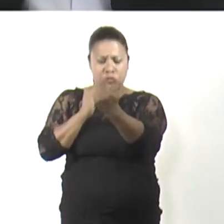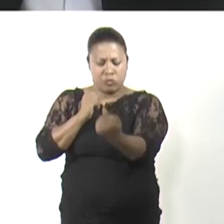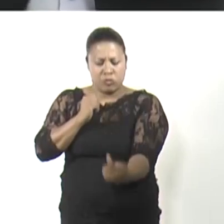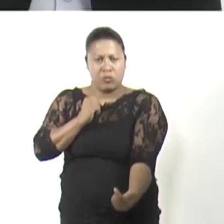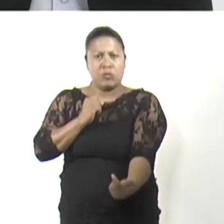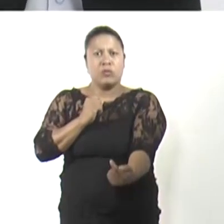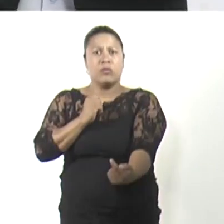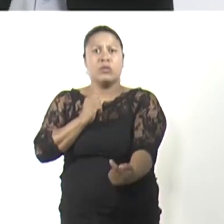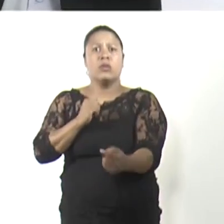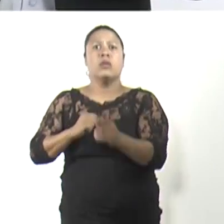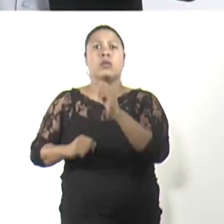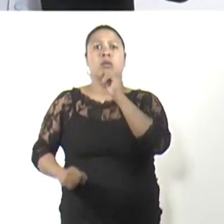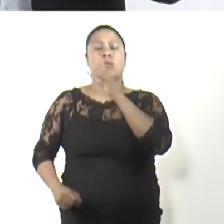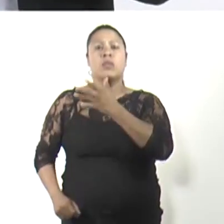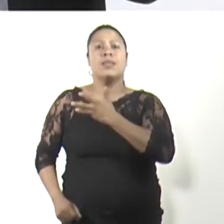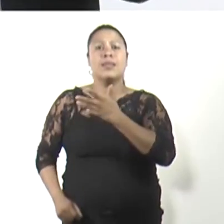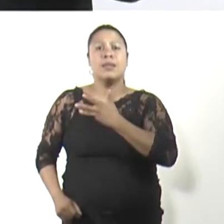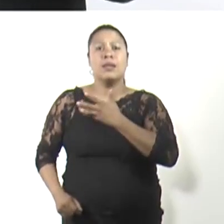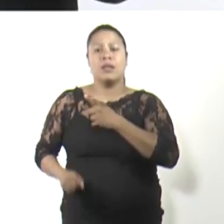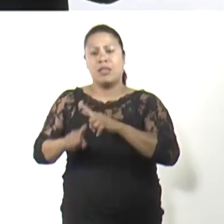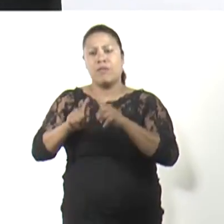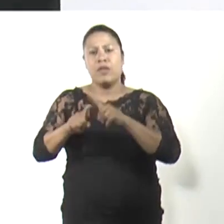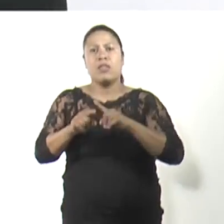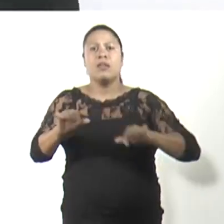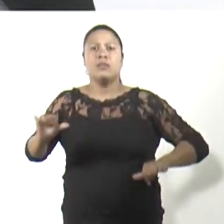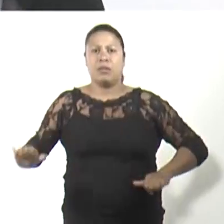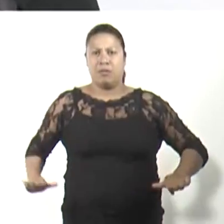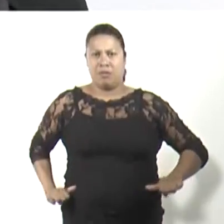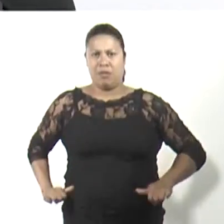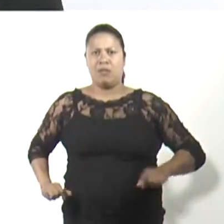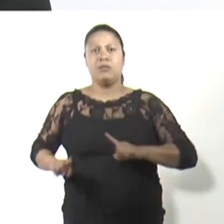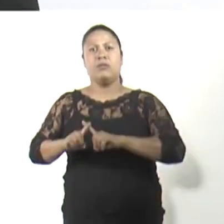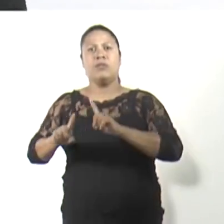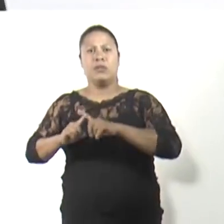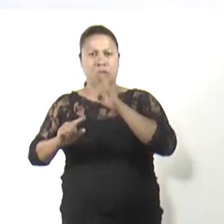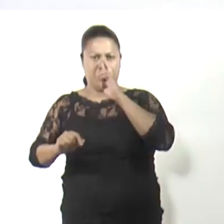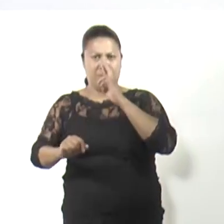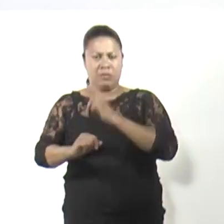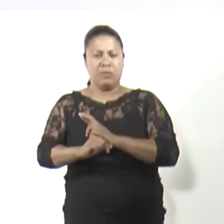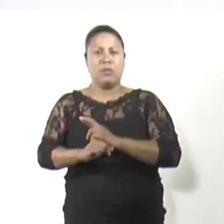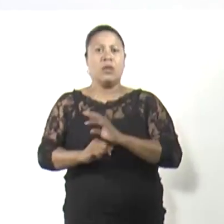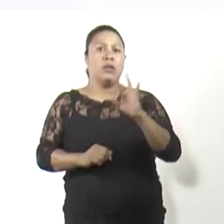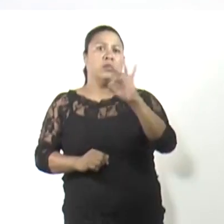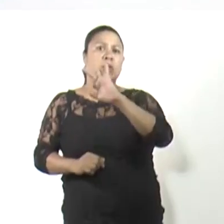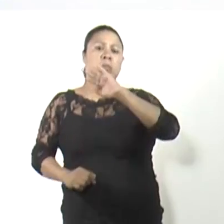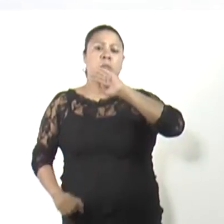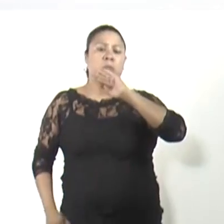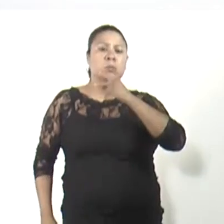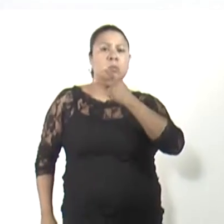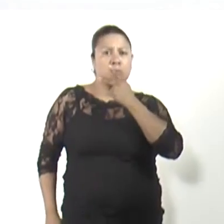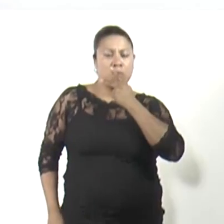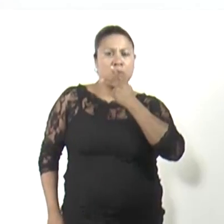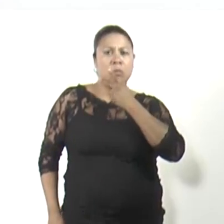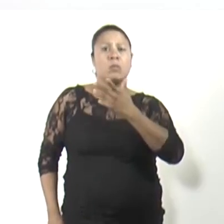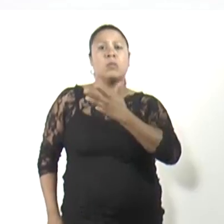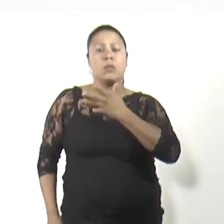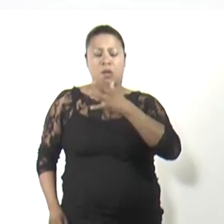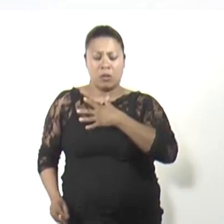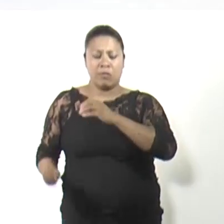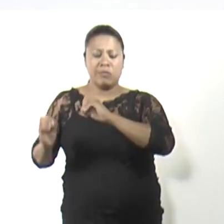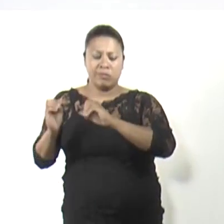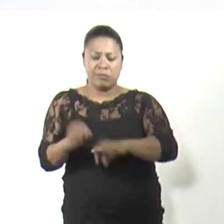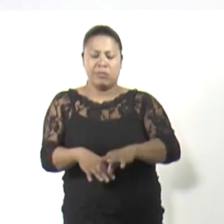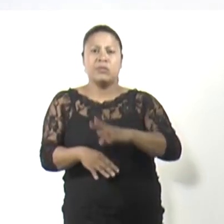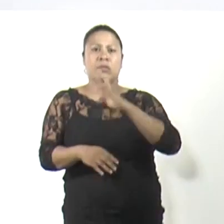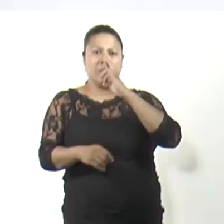pues también tiene ciertos roles que papá y mamá pues también les deja